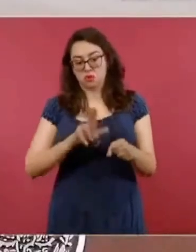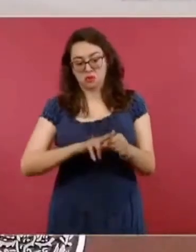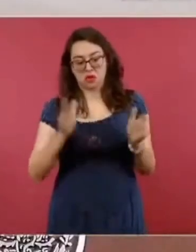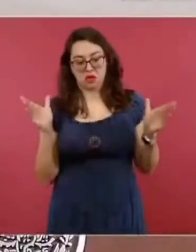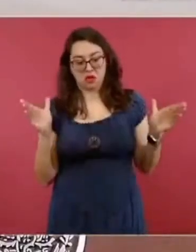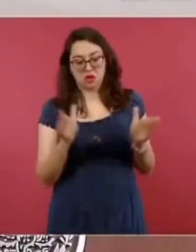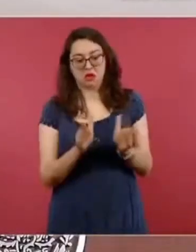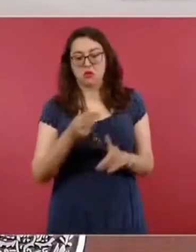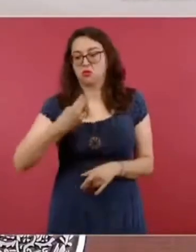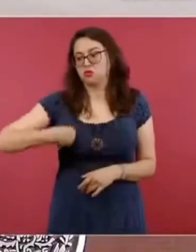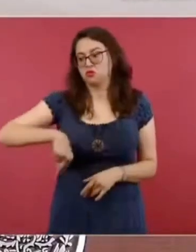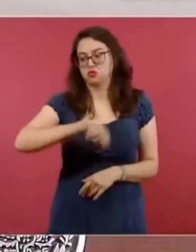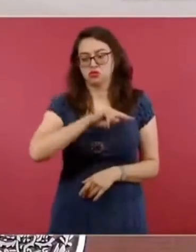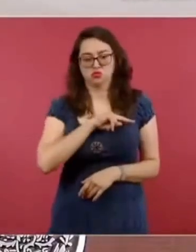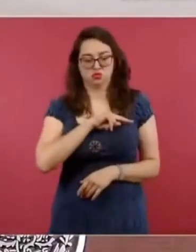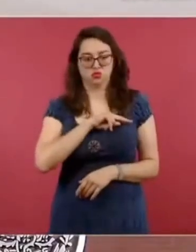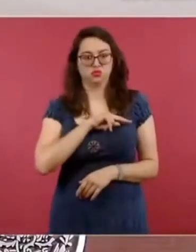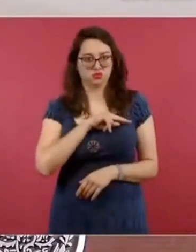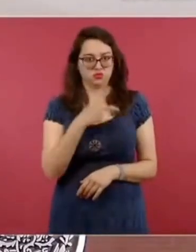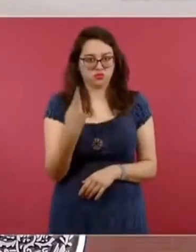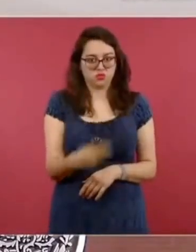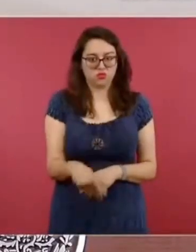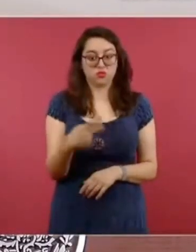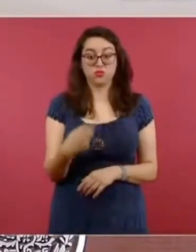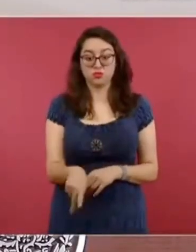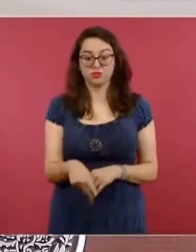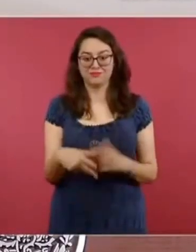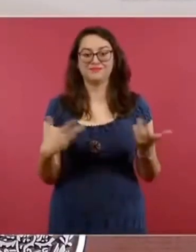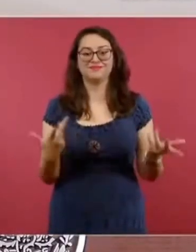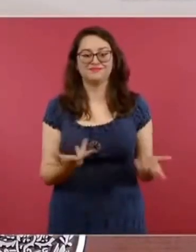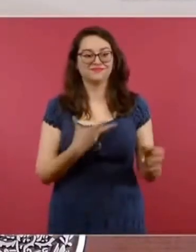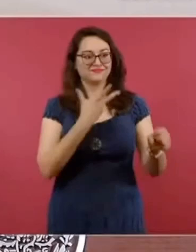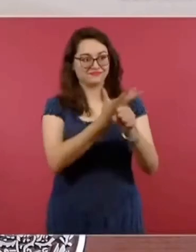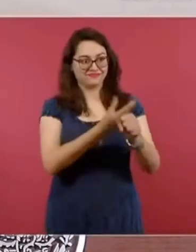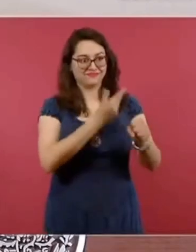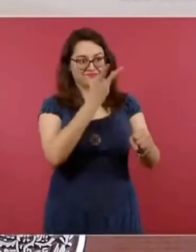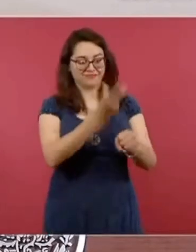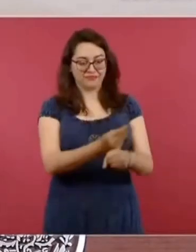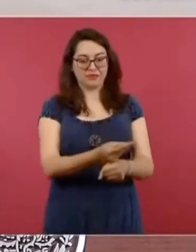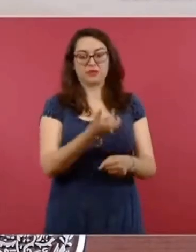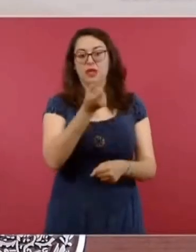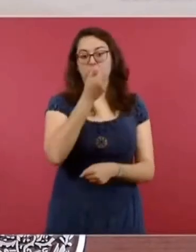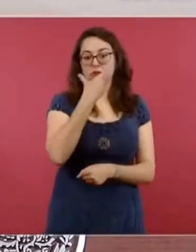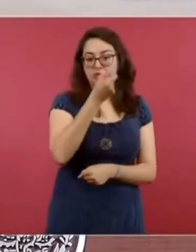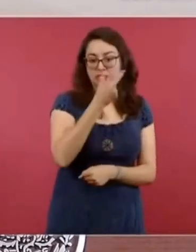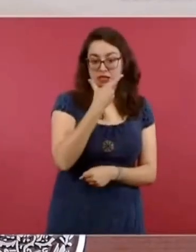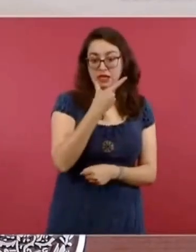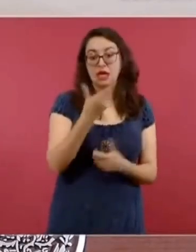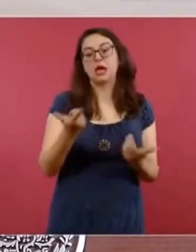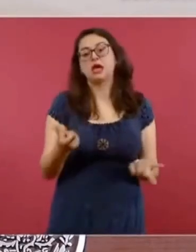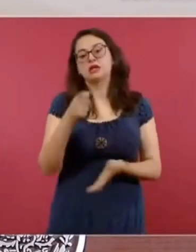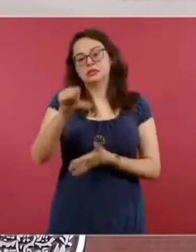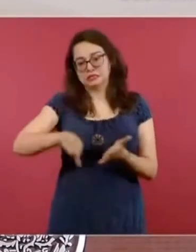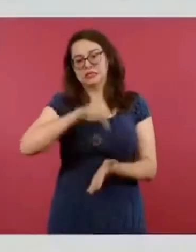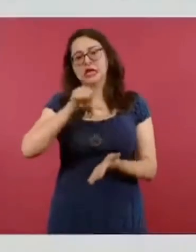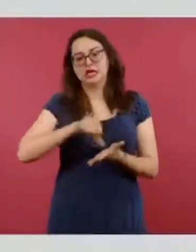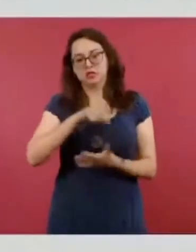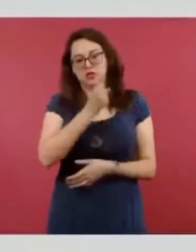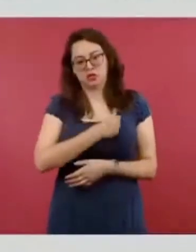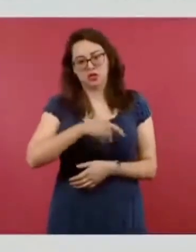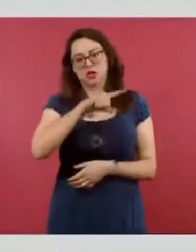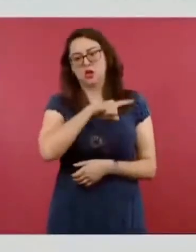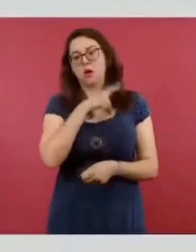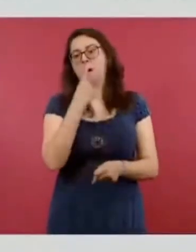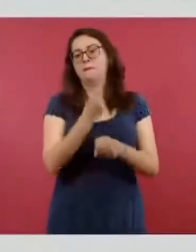las condiciones físicas, de equipamiento y también de acceso a medicamentos de las unidades de salud de primer contacto. Los